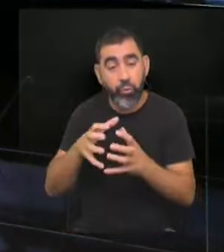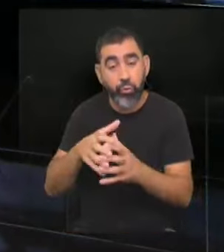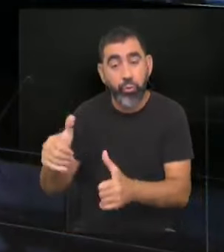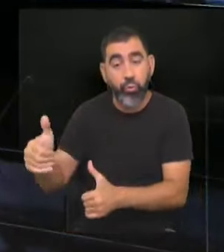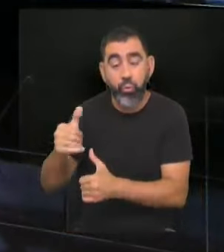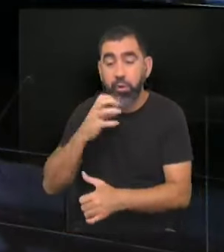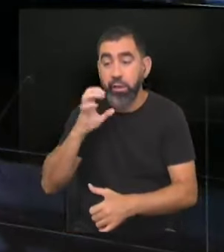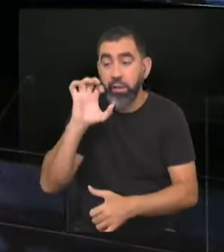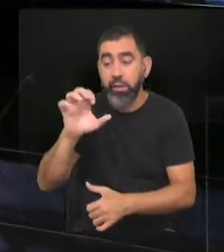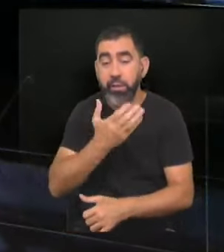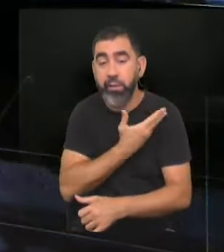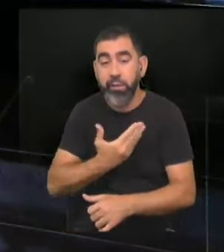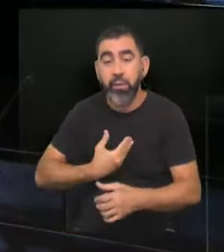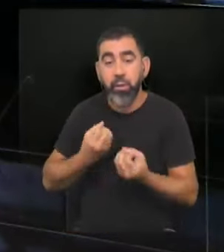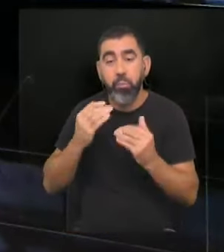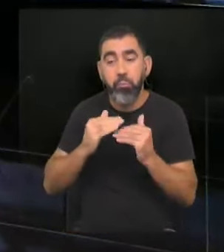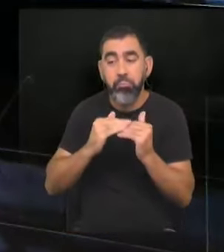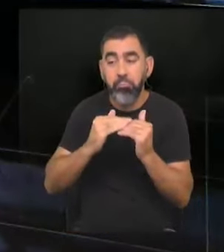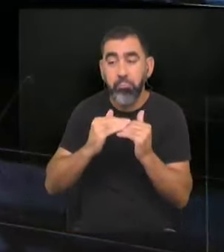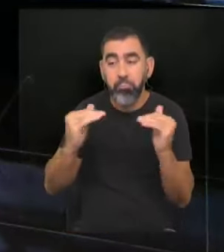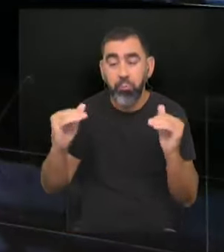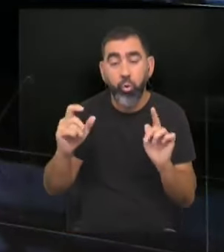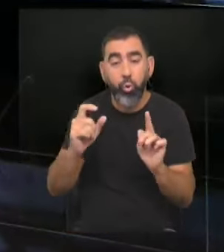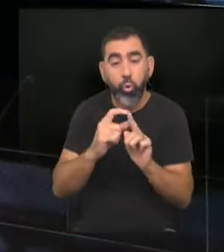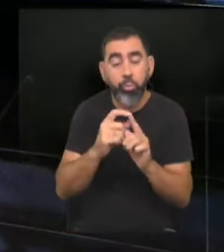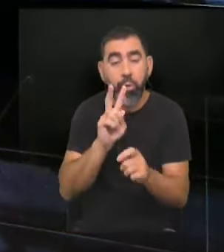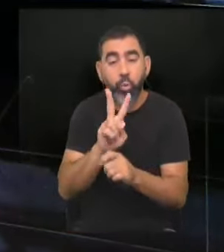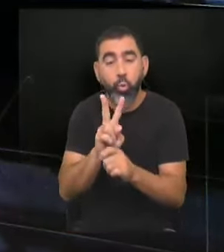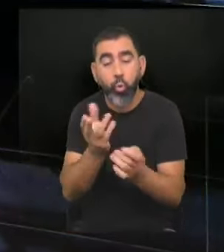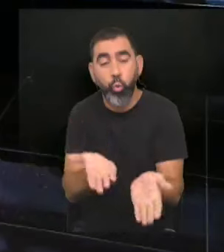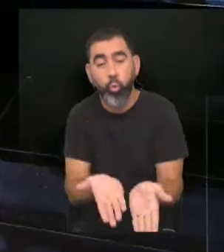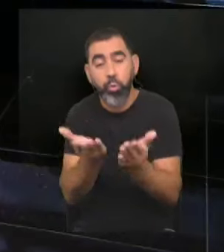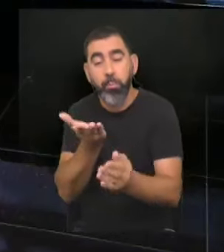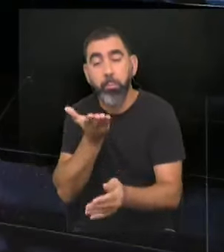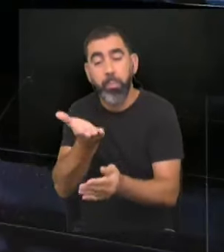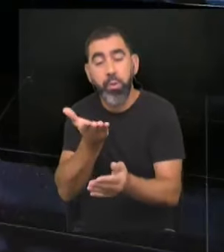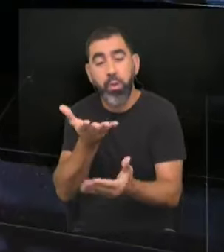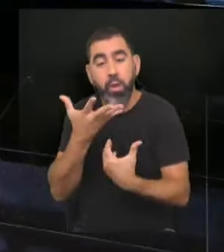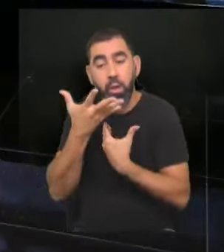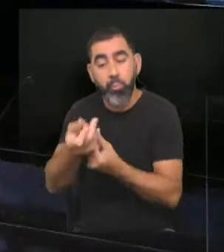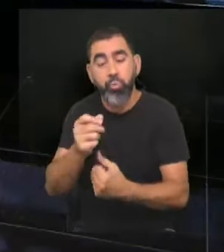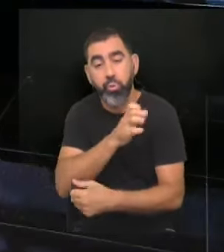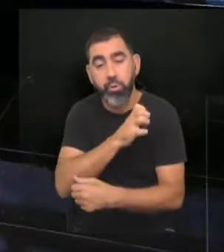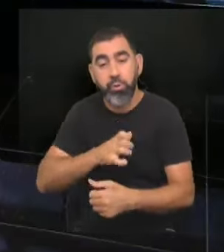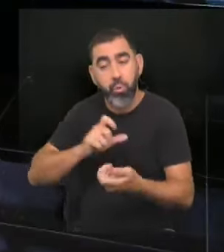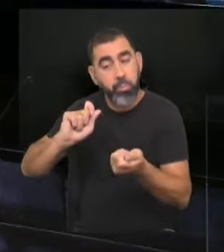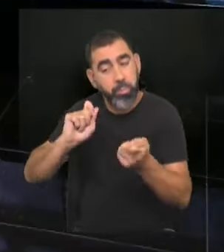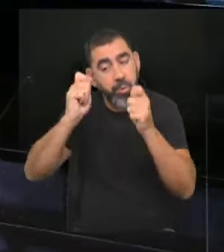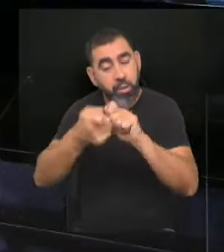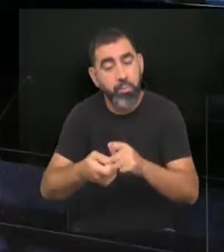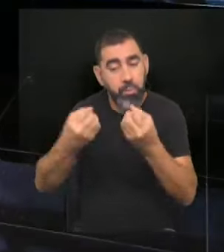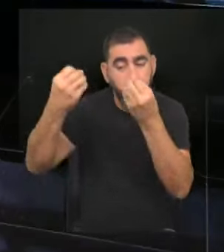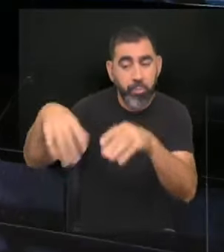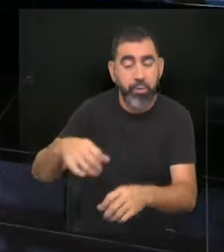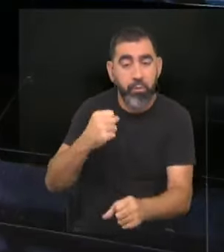criticó al gobierno por planchar al Dólar para controlar la inflación y pidió mayor asistencia del Estado para revertir justamente la pérdida